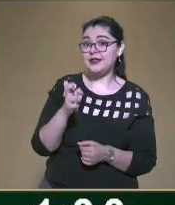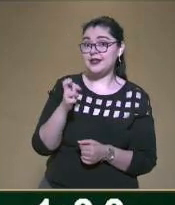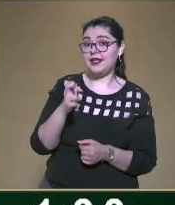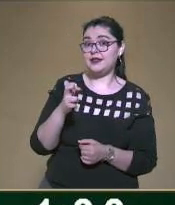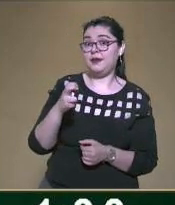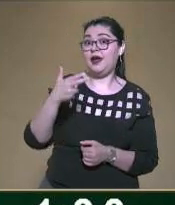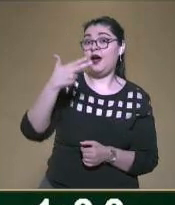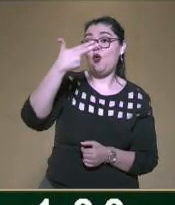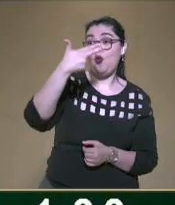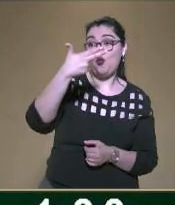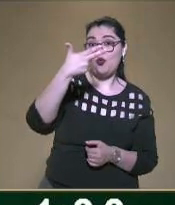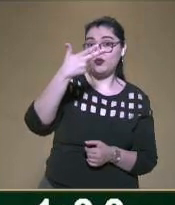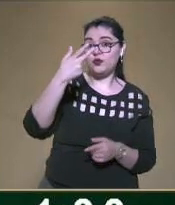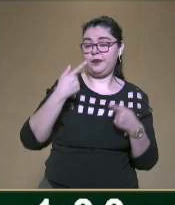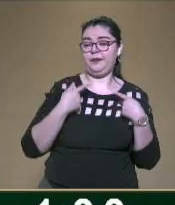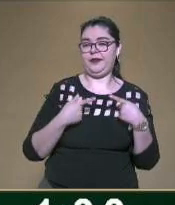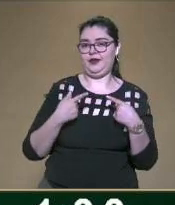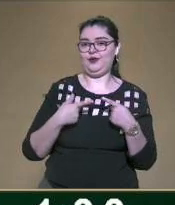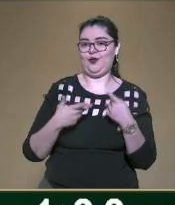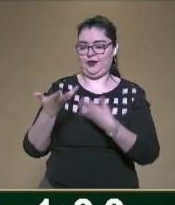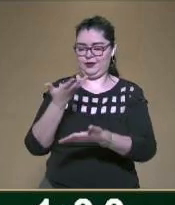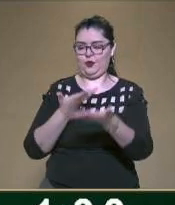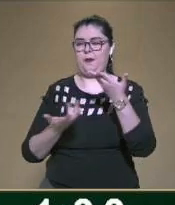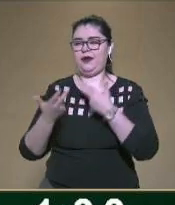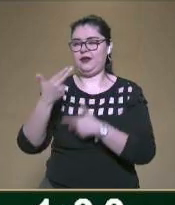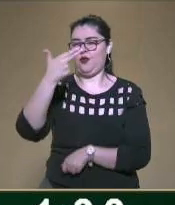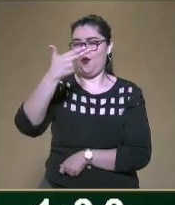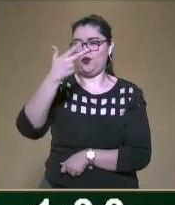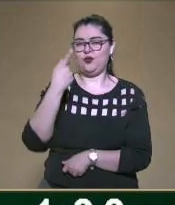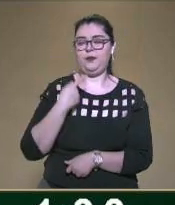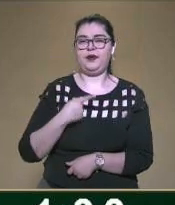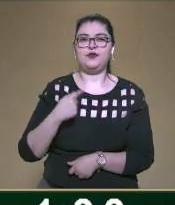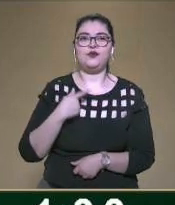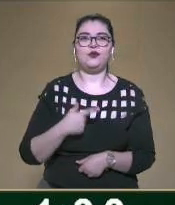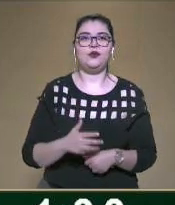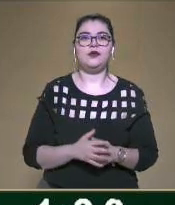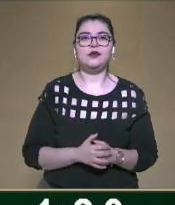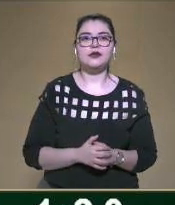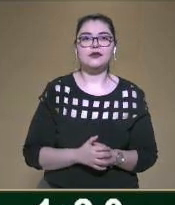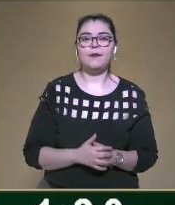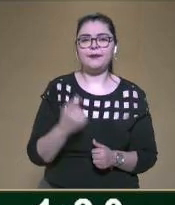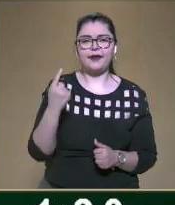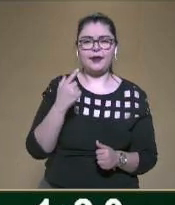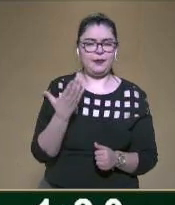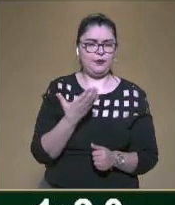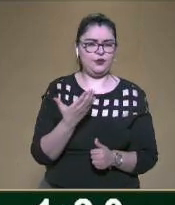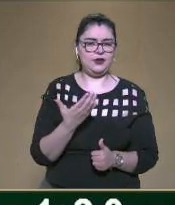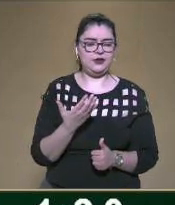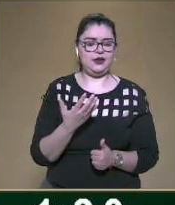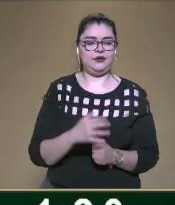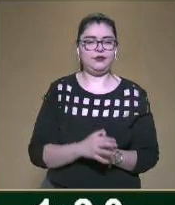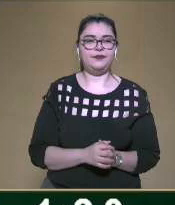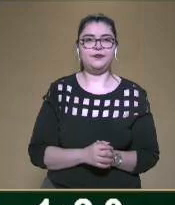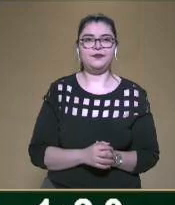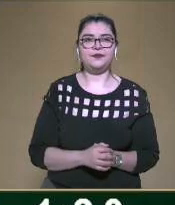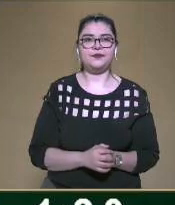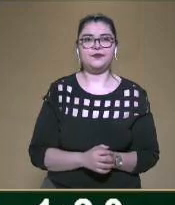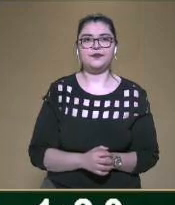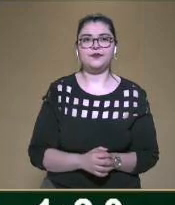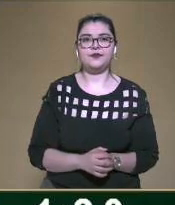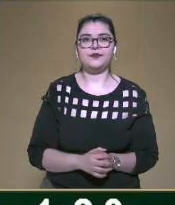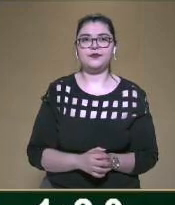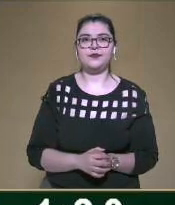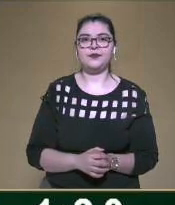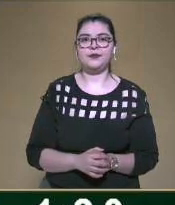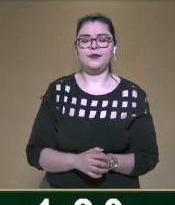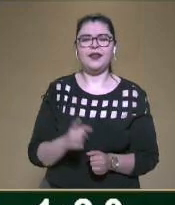ahora ocho personas para repartirlas. Ok. Entonces, ¿qué voy a hacer en este momento? Pues, primeramente,